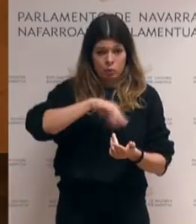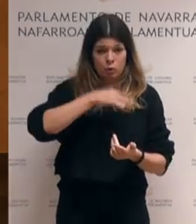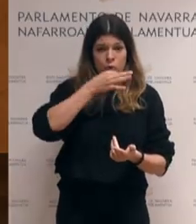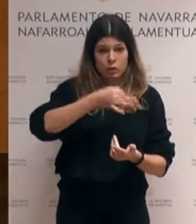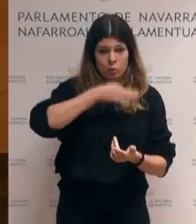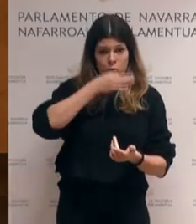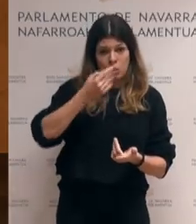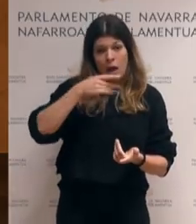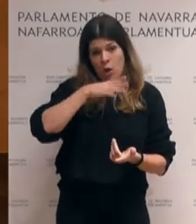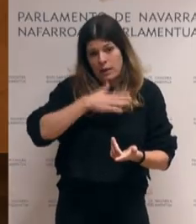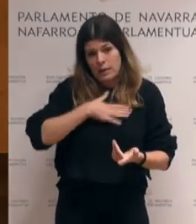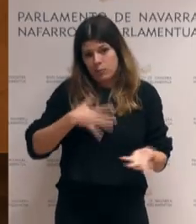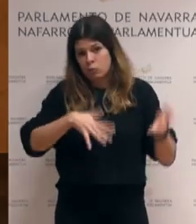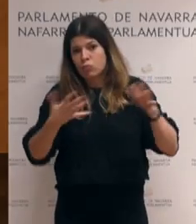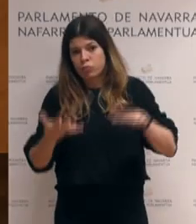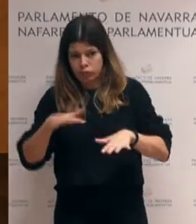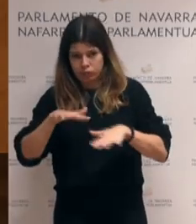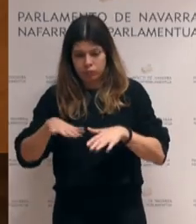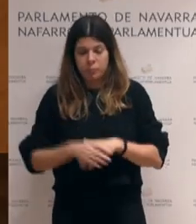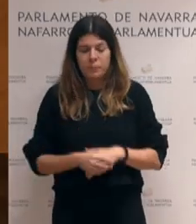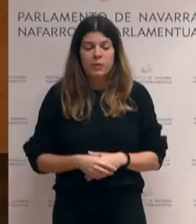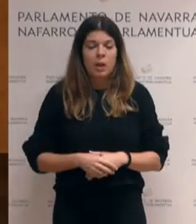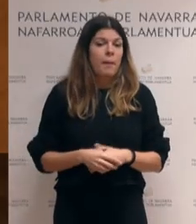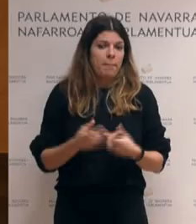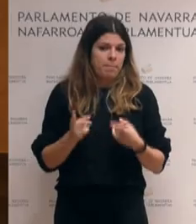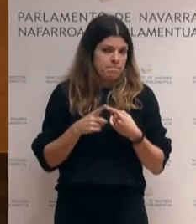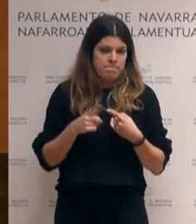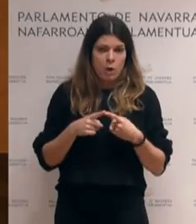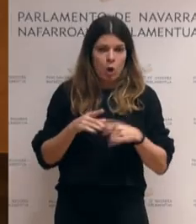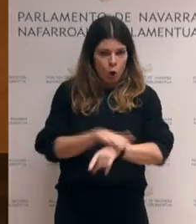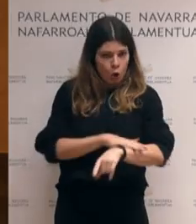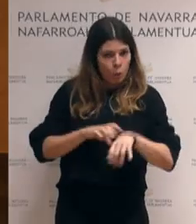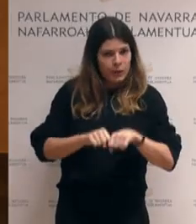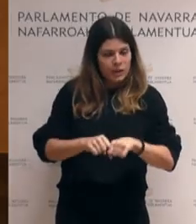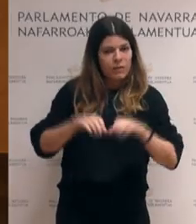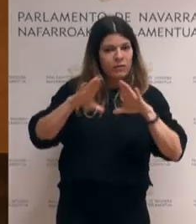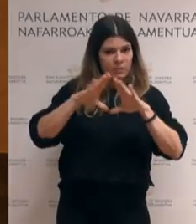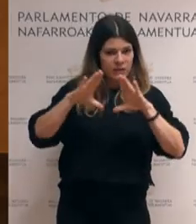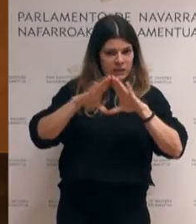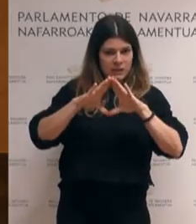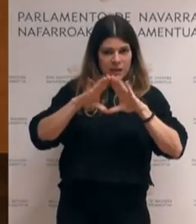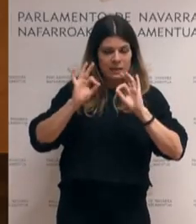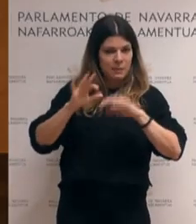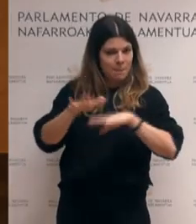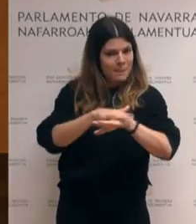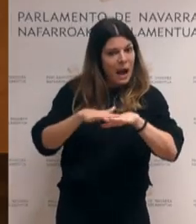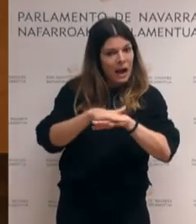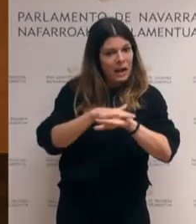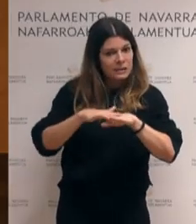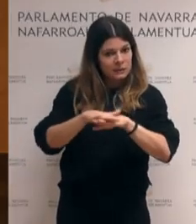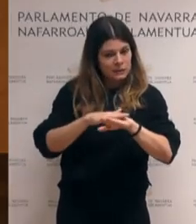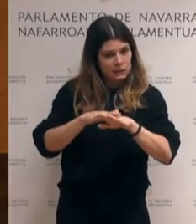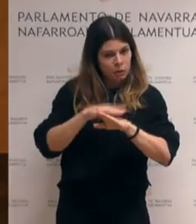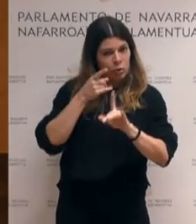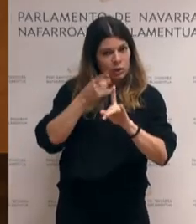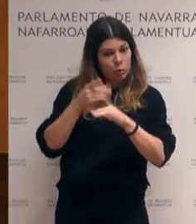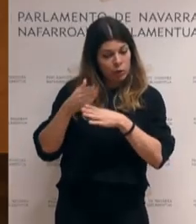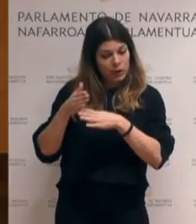discurso Empezando por una gobernanza feminista como paraguas a todas las demás propuestas de